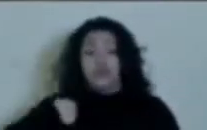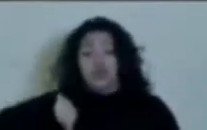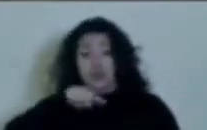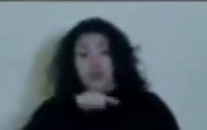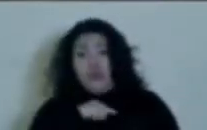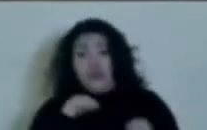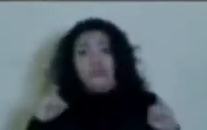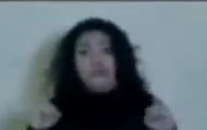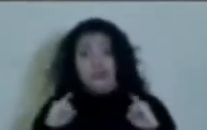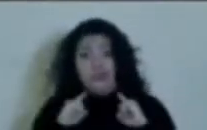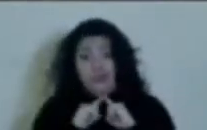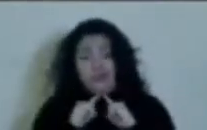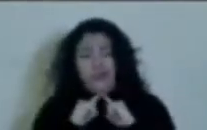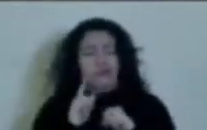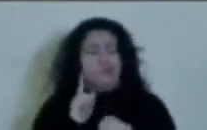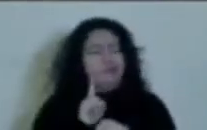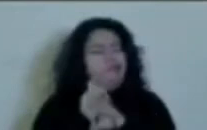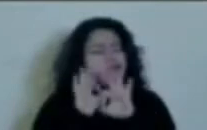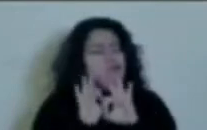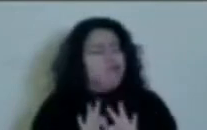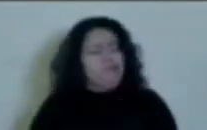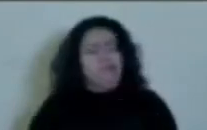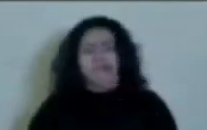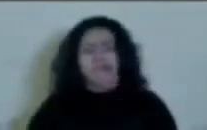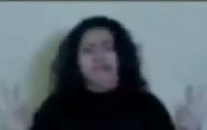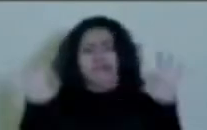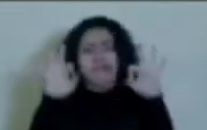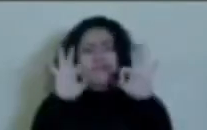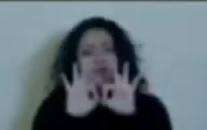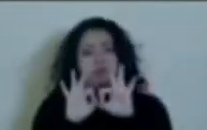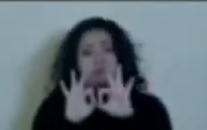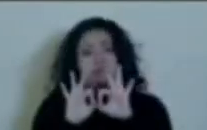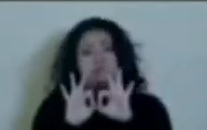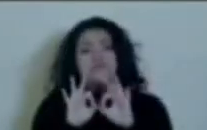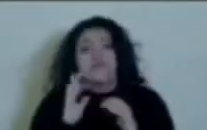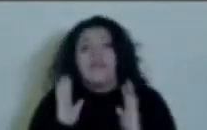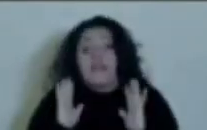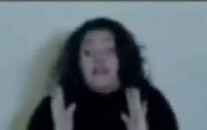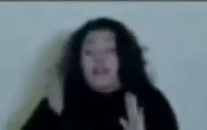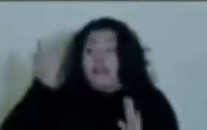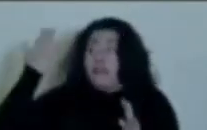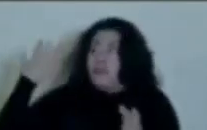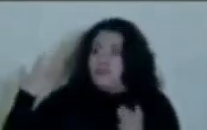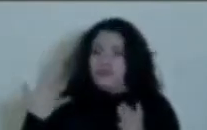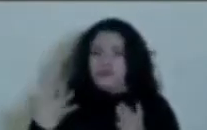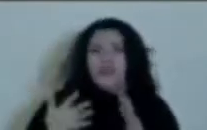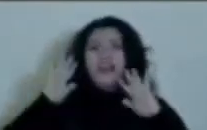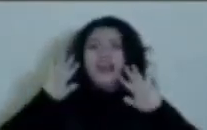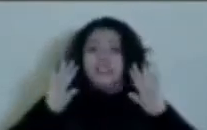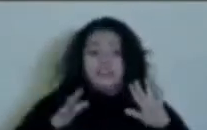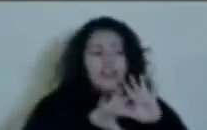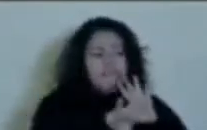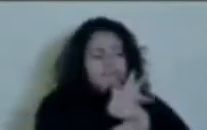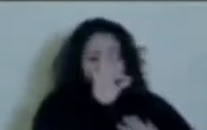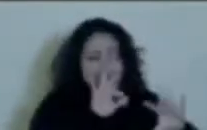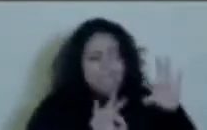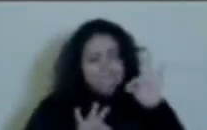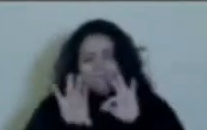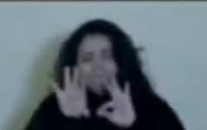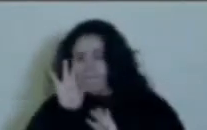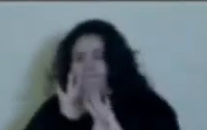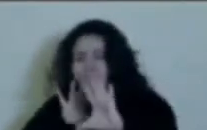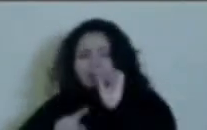día muy importante porque se eligió y tomaron protesta ya los